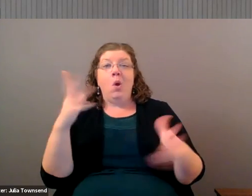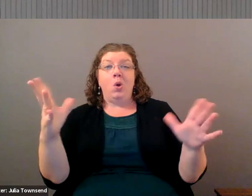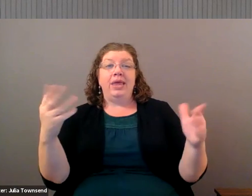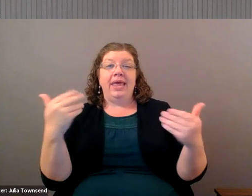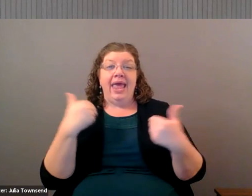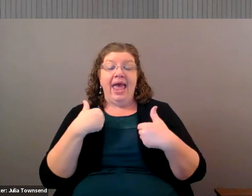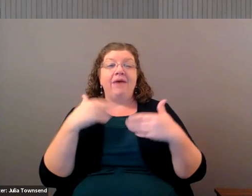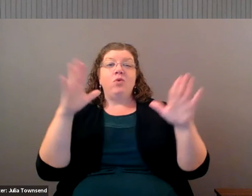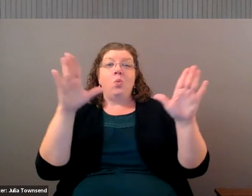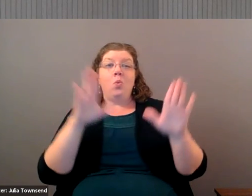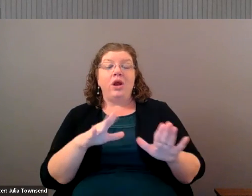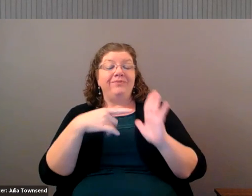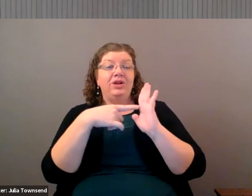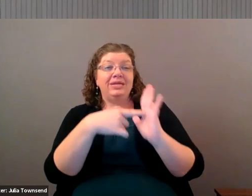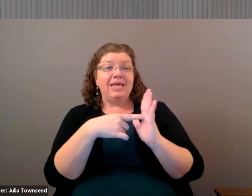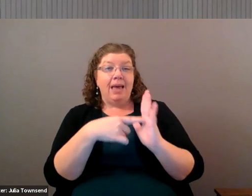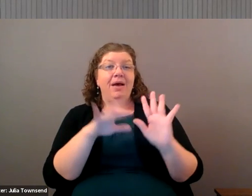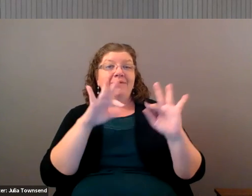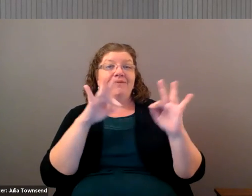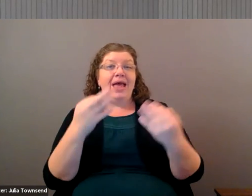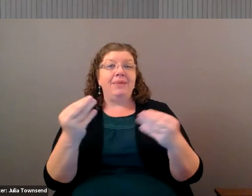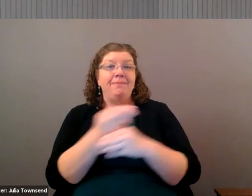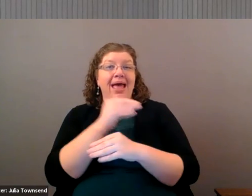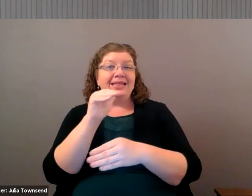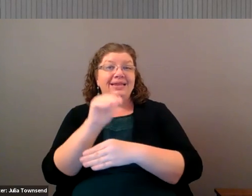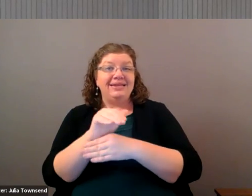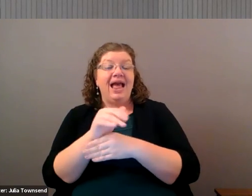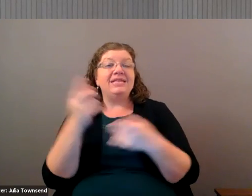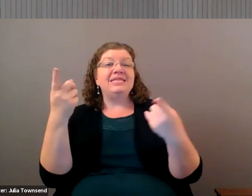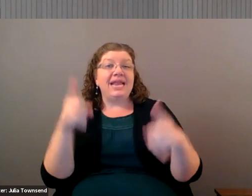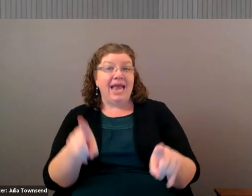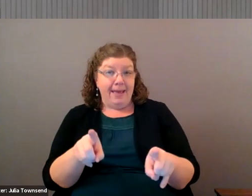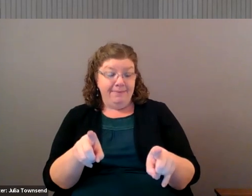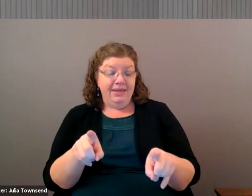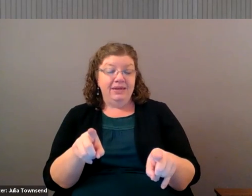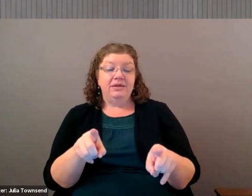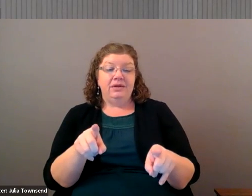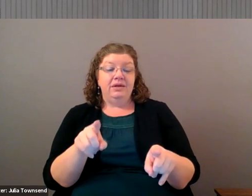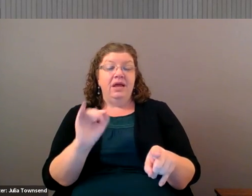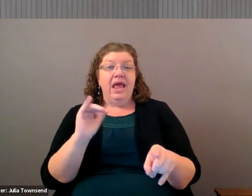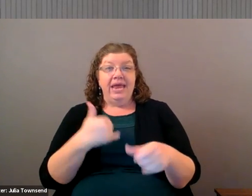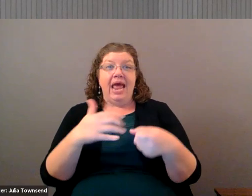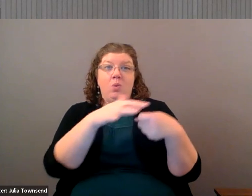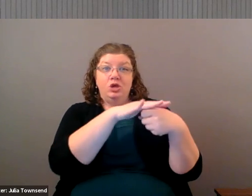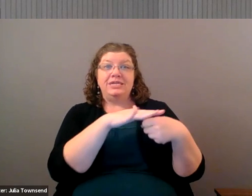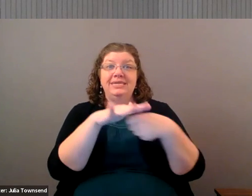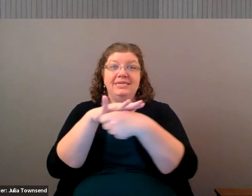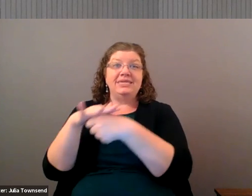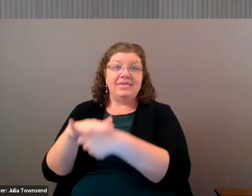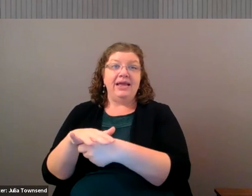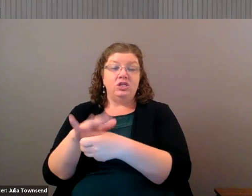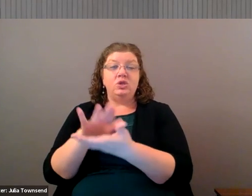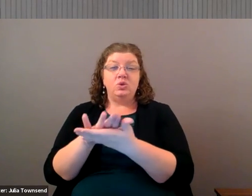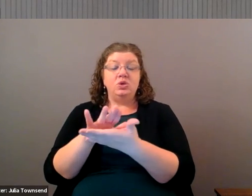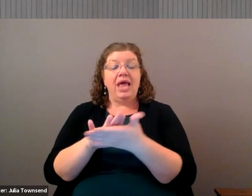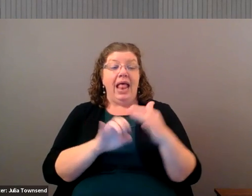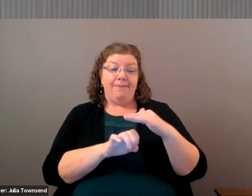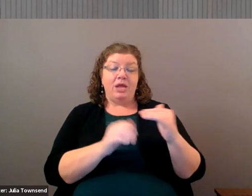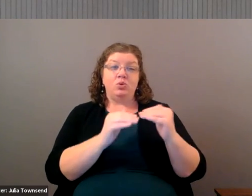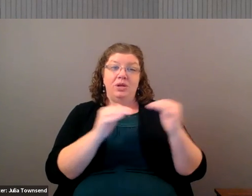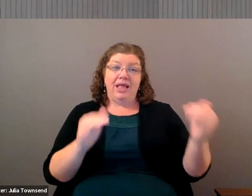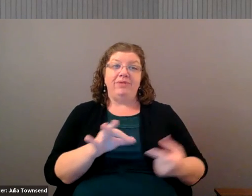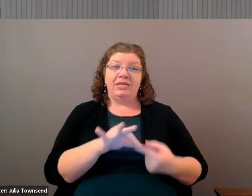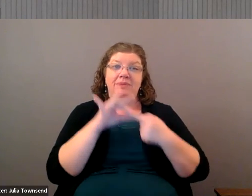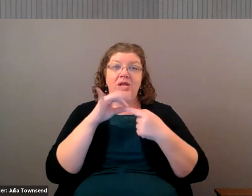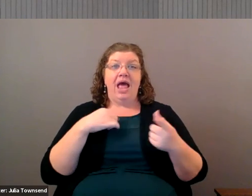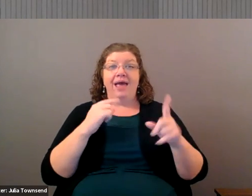que sí. Tenemos ya muchos ejemplos de noches de familias que hemos tenido en las escuelas, especialmente a nivel de primaria.